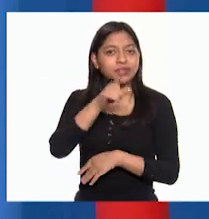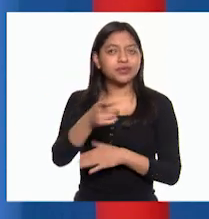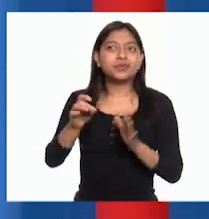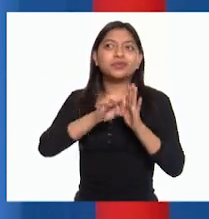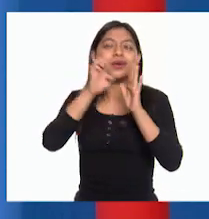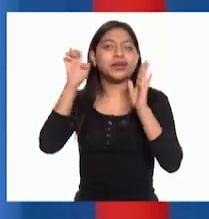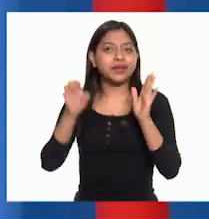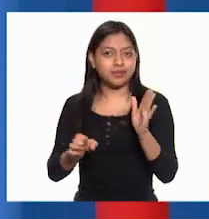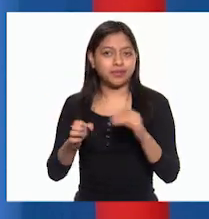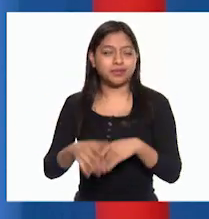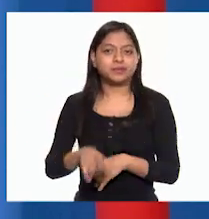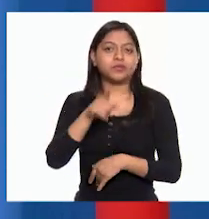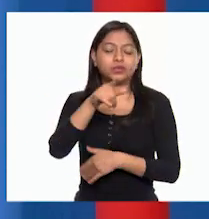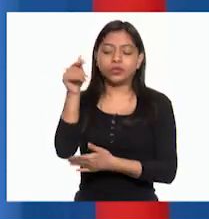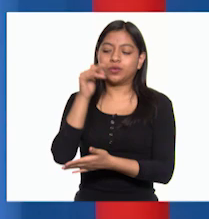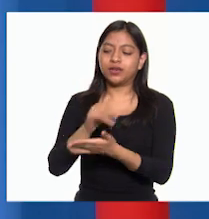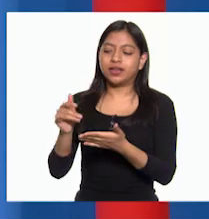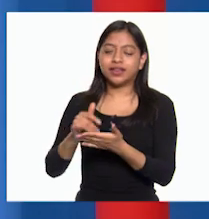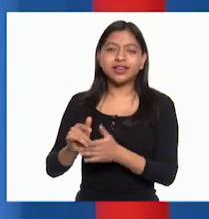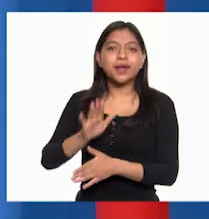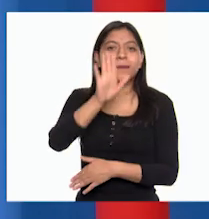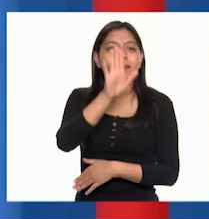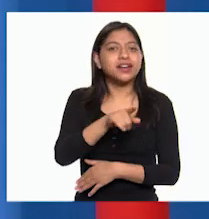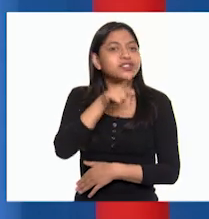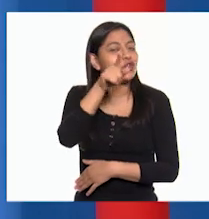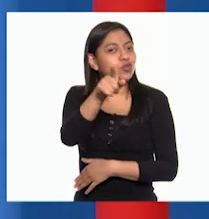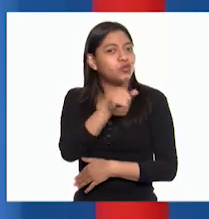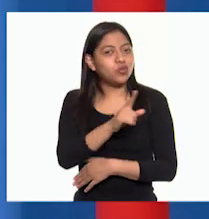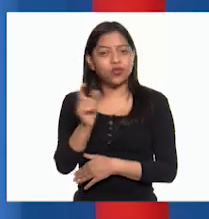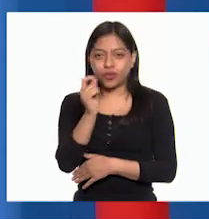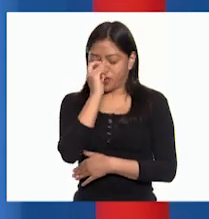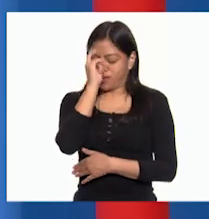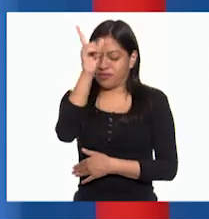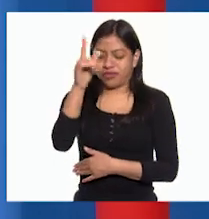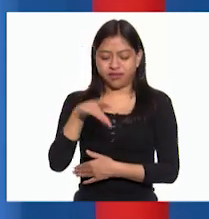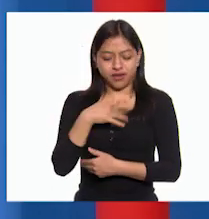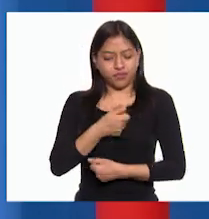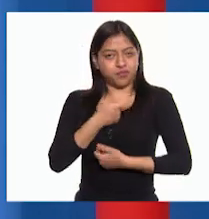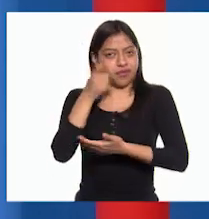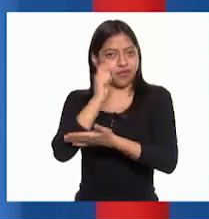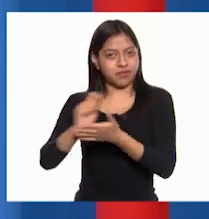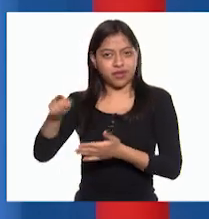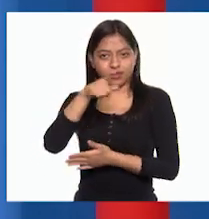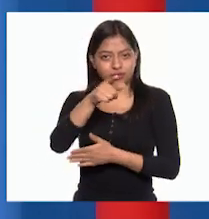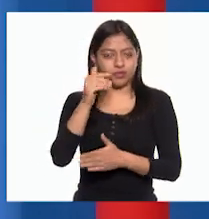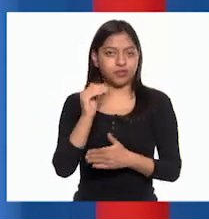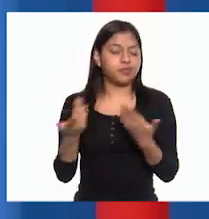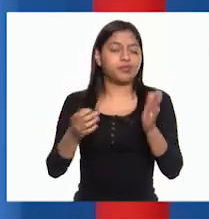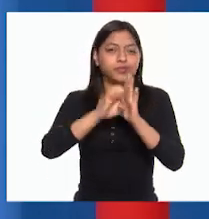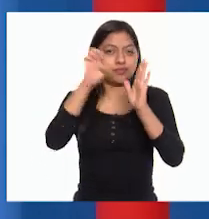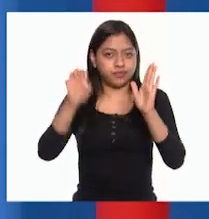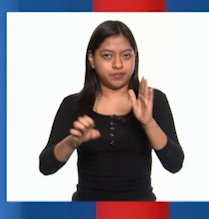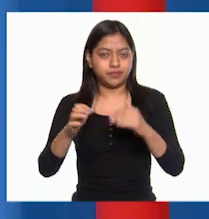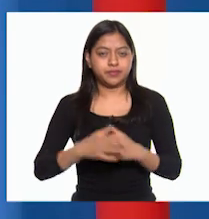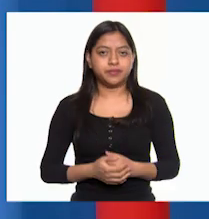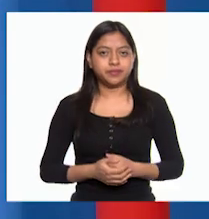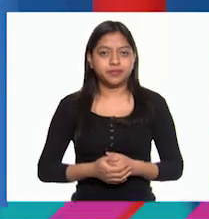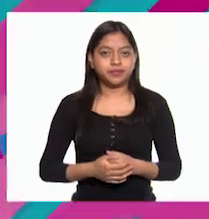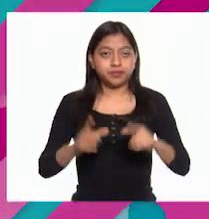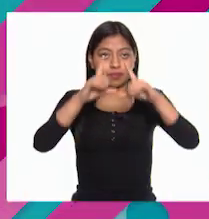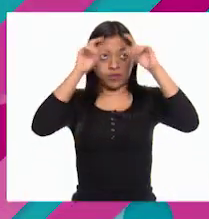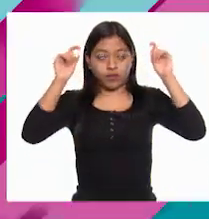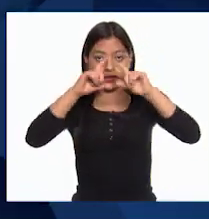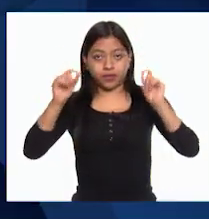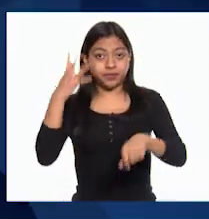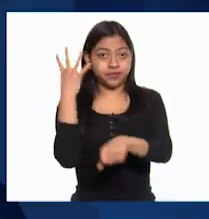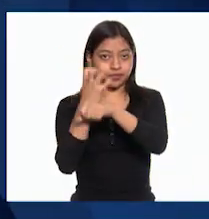si el lector estuviera conociendo el poema conforme el yo lírico lo estuviera escribiendo. Por ejemplo, en la cuarta estrofa